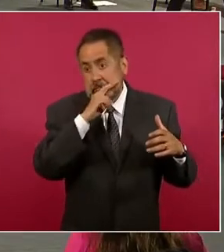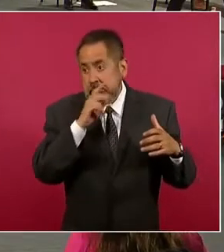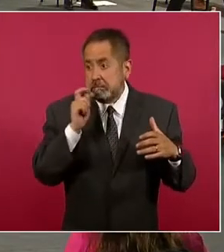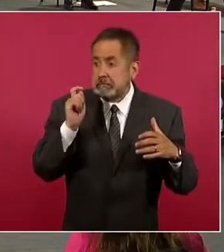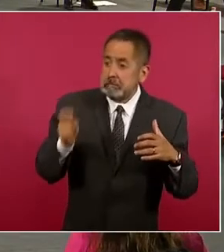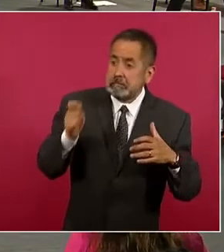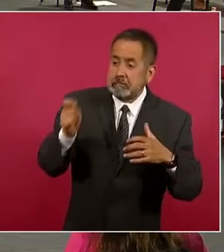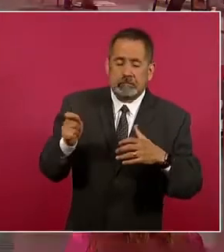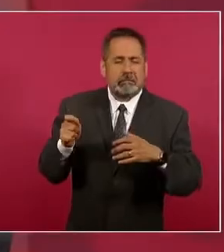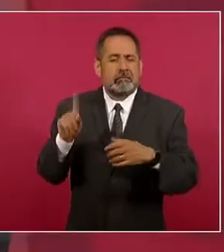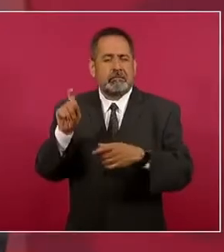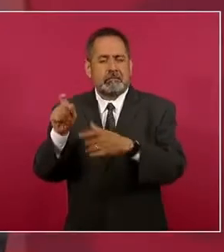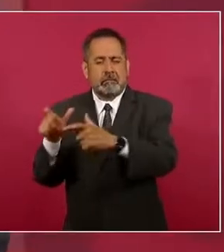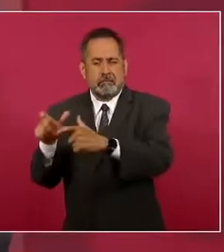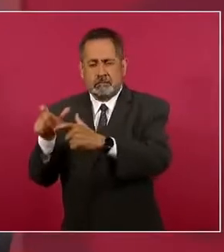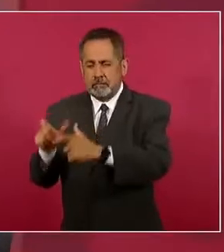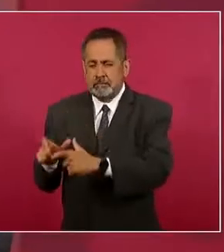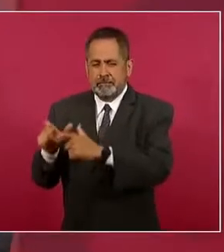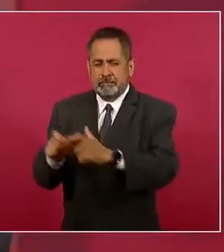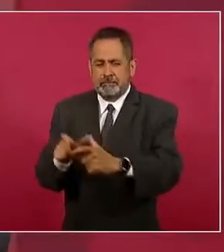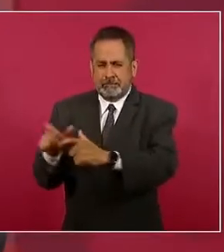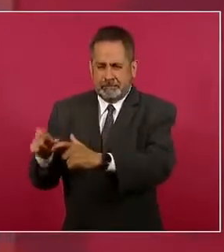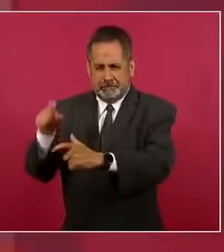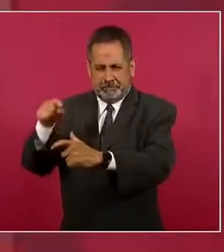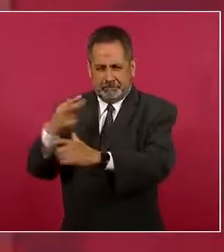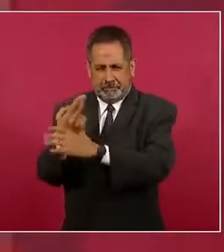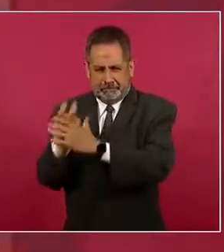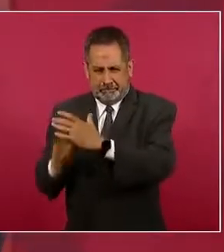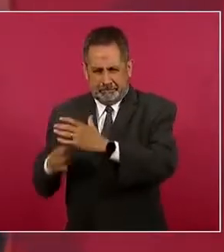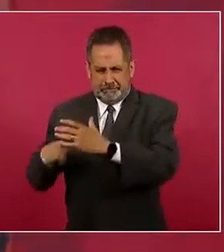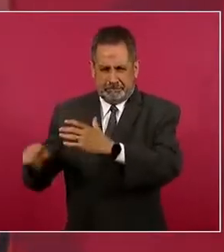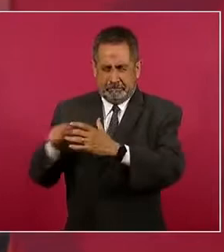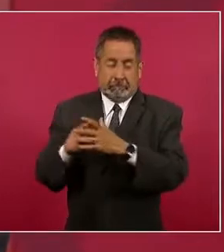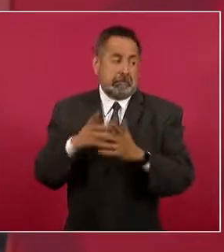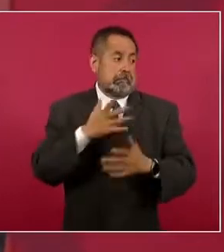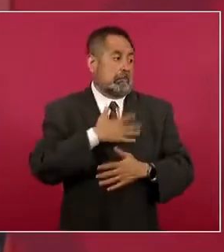por los cenotes o los ríos subterráneos o por